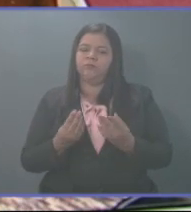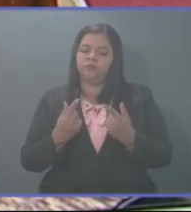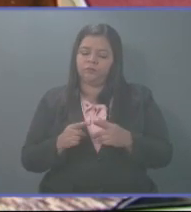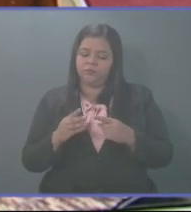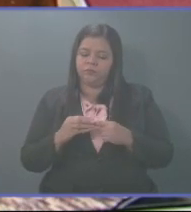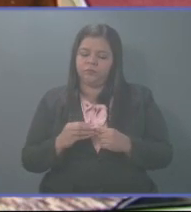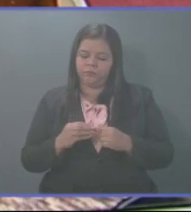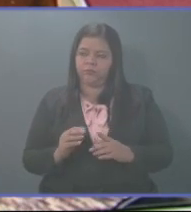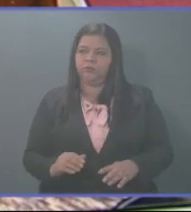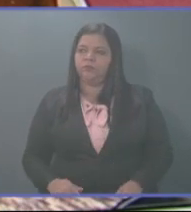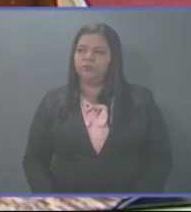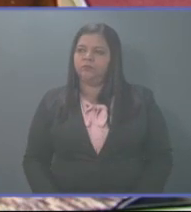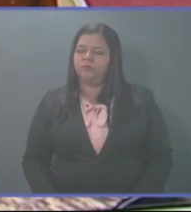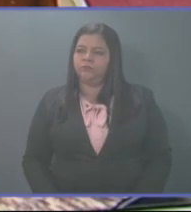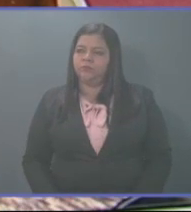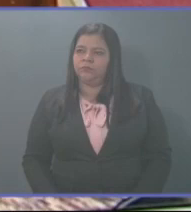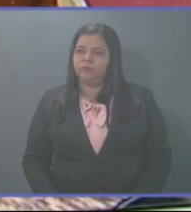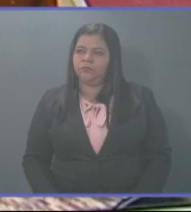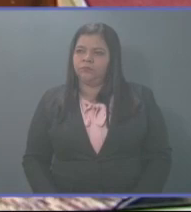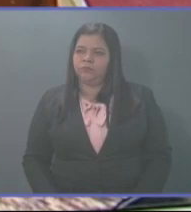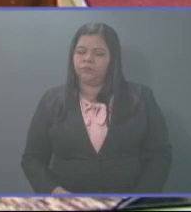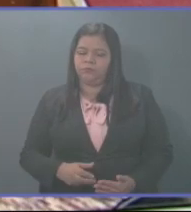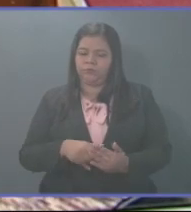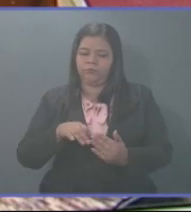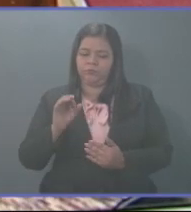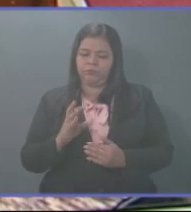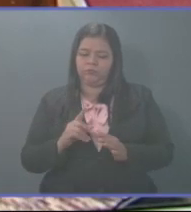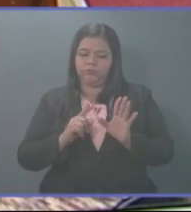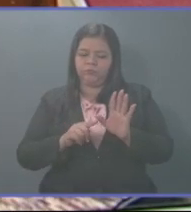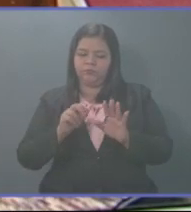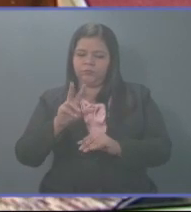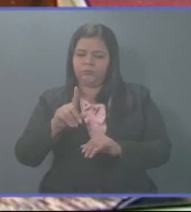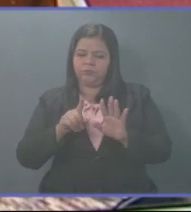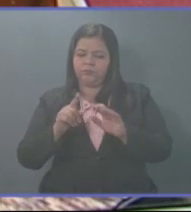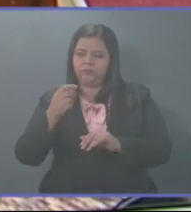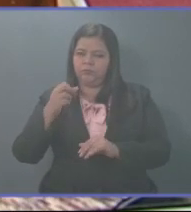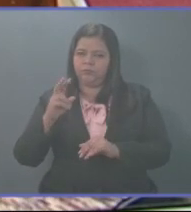las pandillas. El expediente número